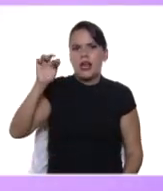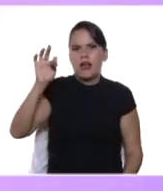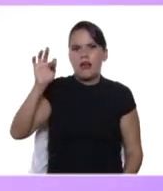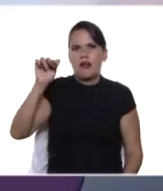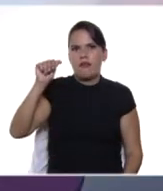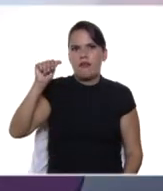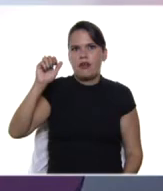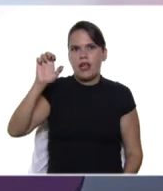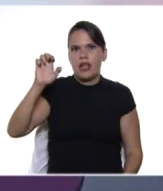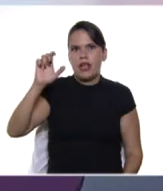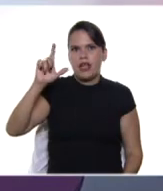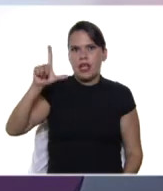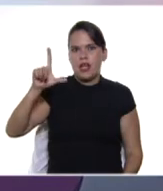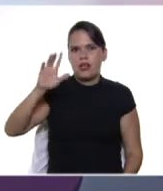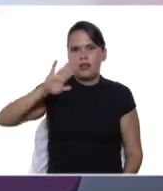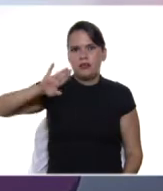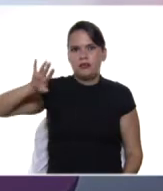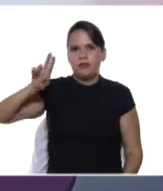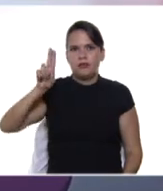provengo.